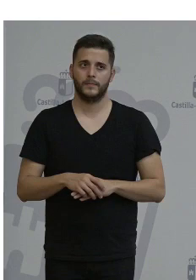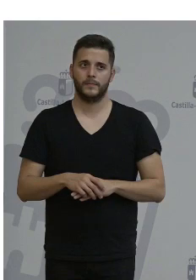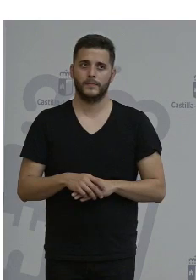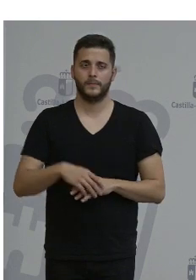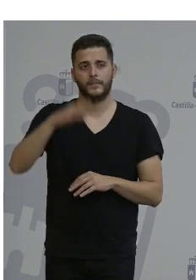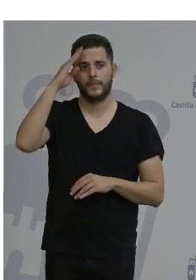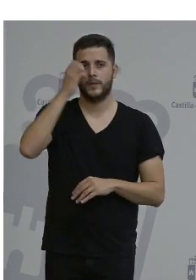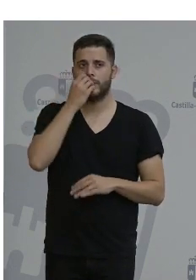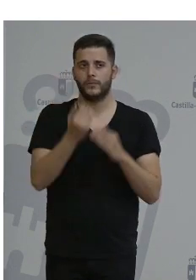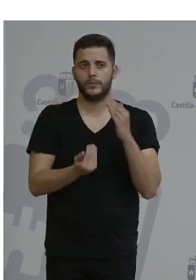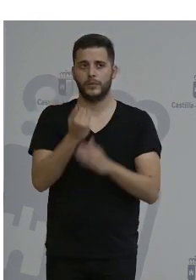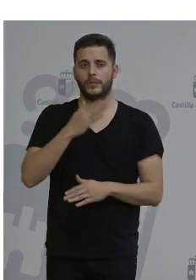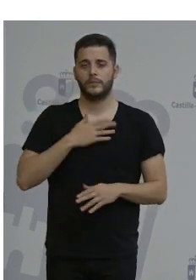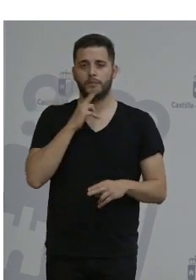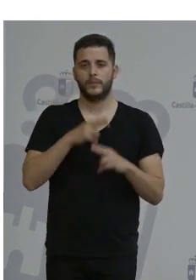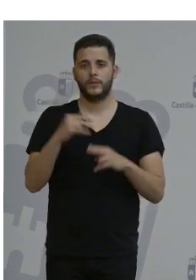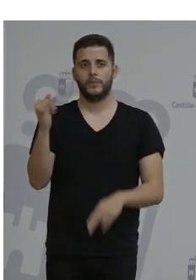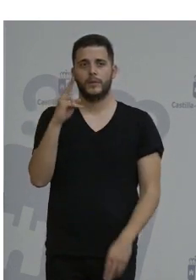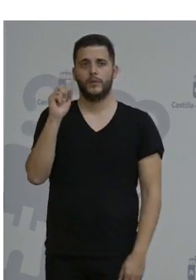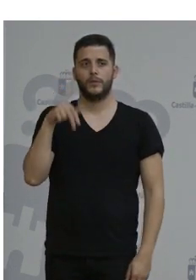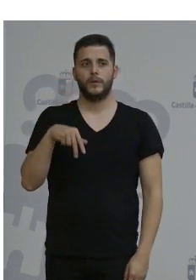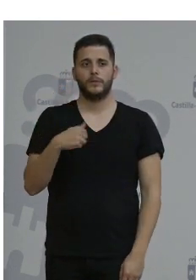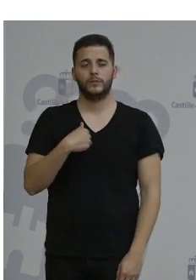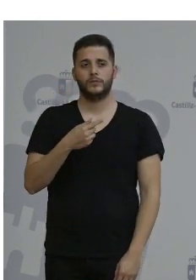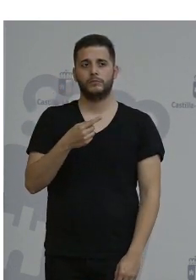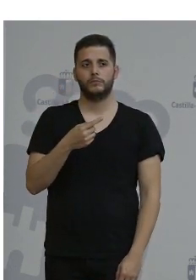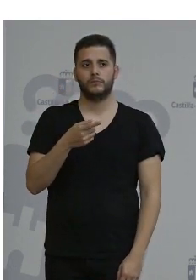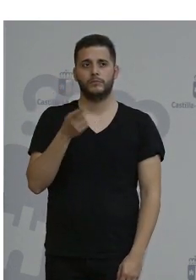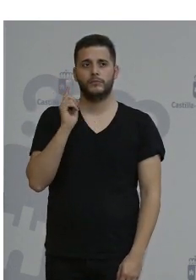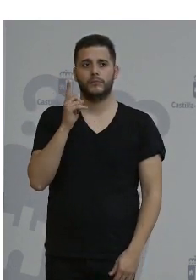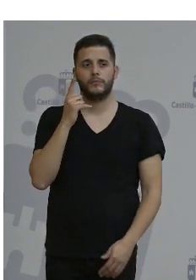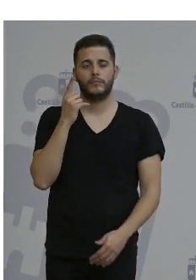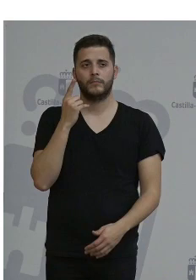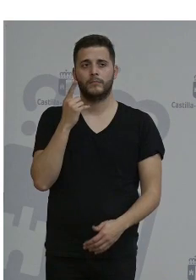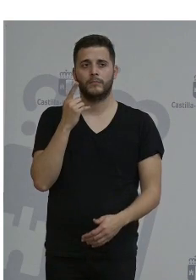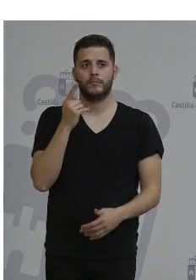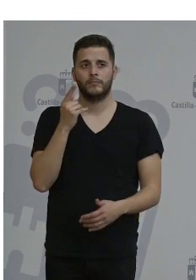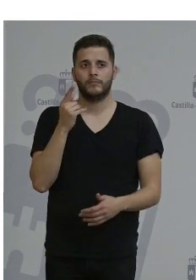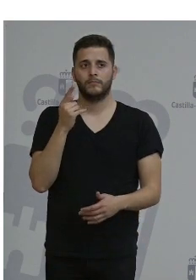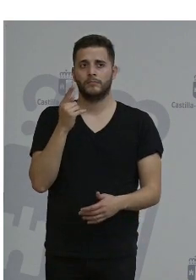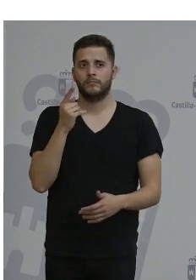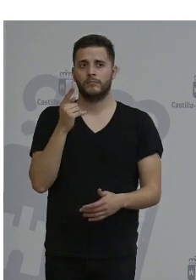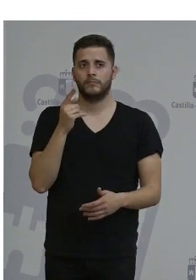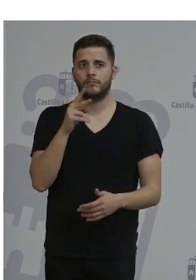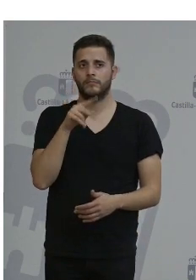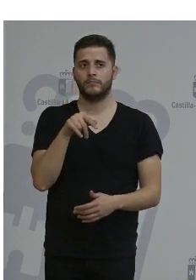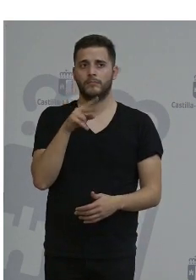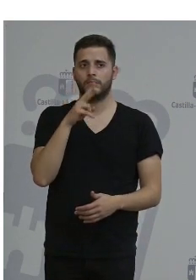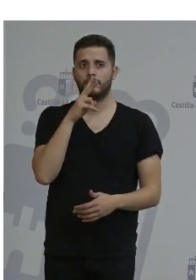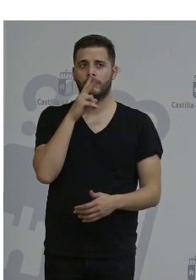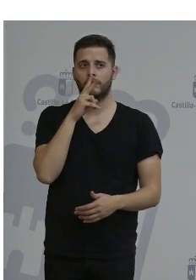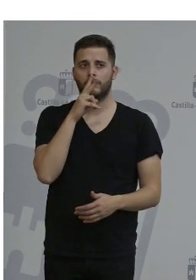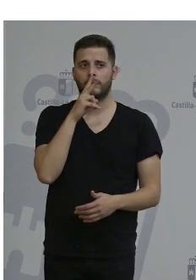Buenos días, soy Juan. Simplemente, ¿cuál es la previsión de estos dos años acumulativos?